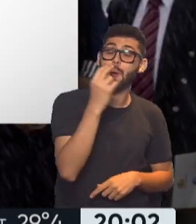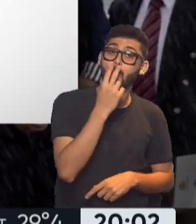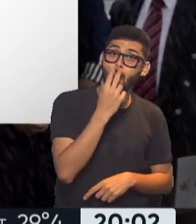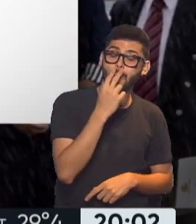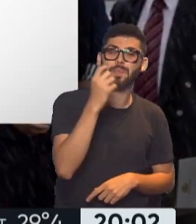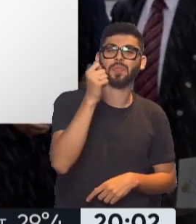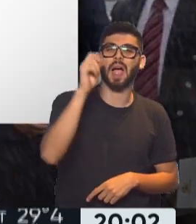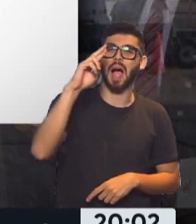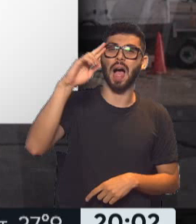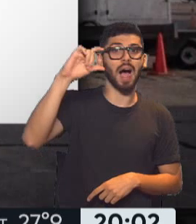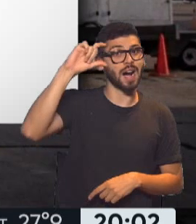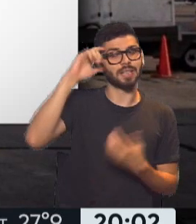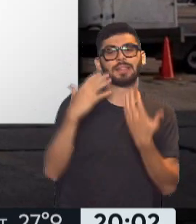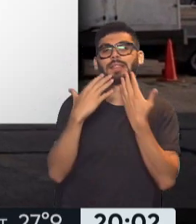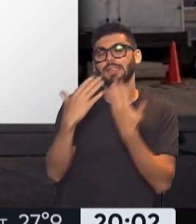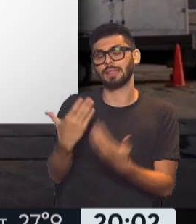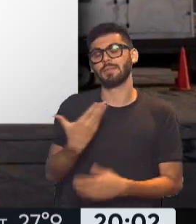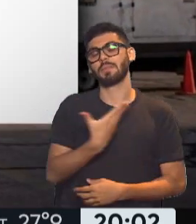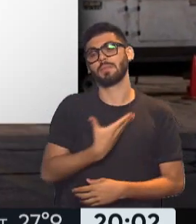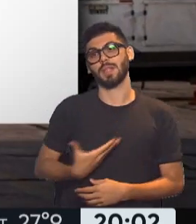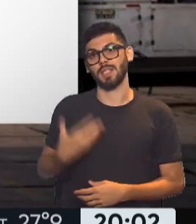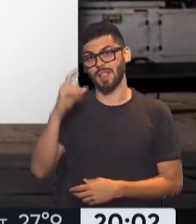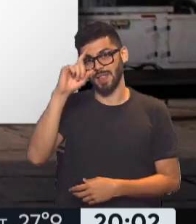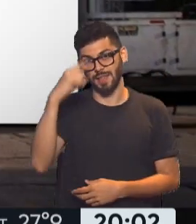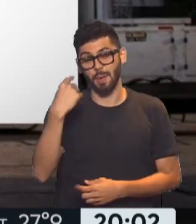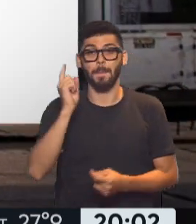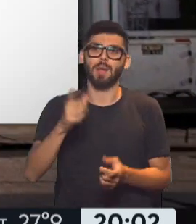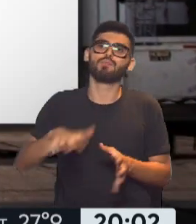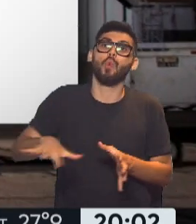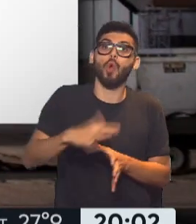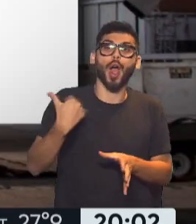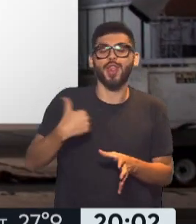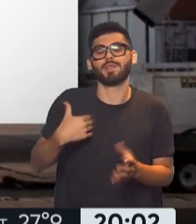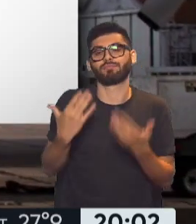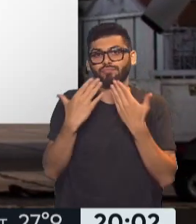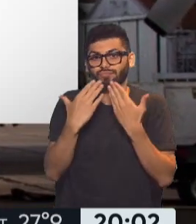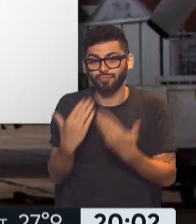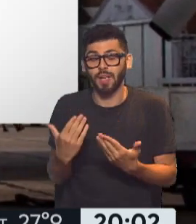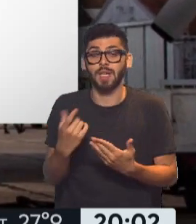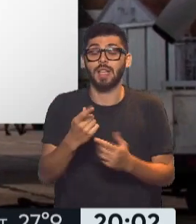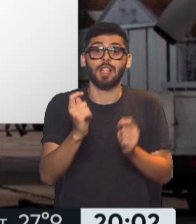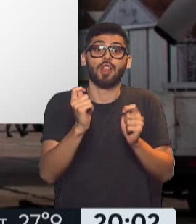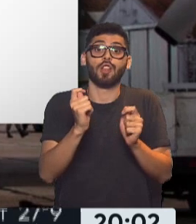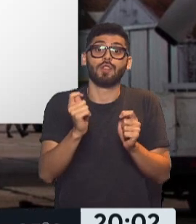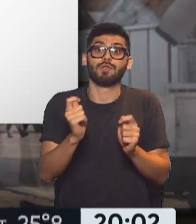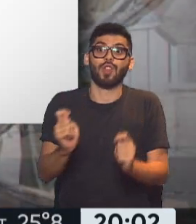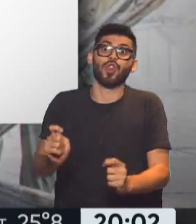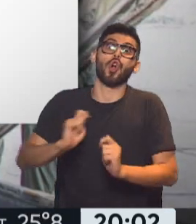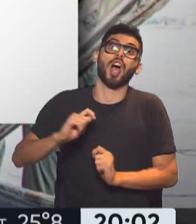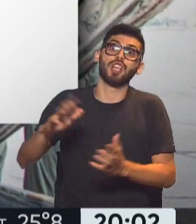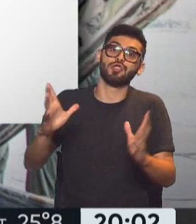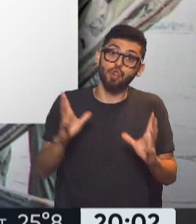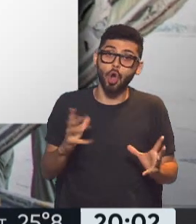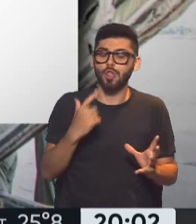agradeció tanto al presidente Alberto Fernández como al pueblo argentino en general dicha donación. Expresó que valoran